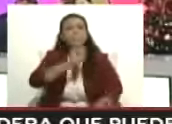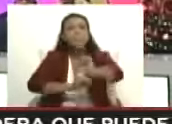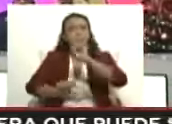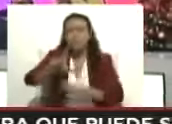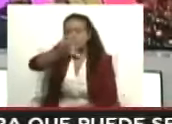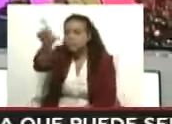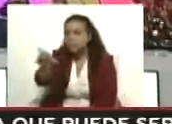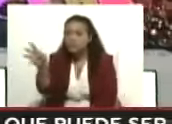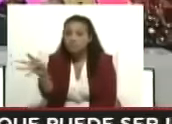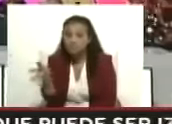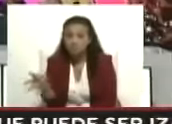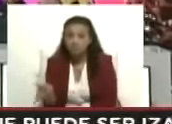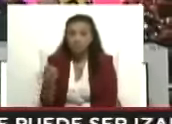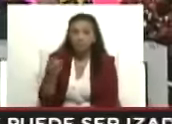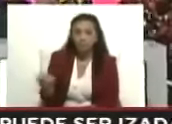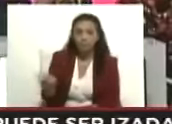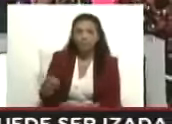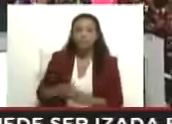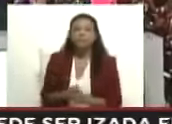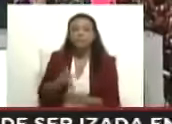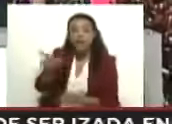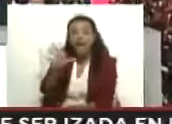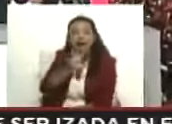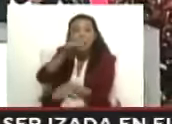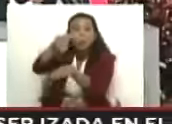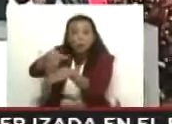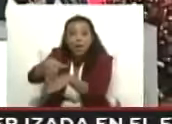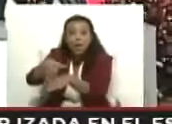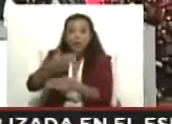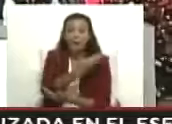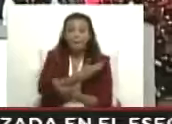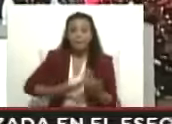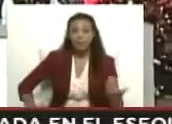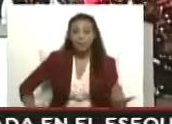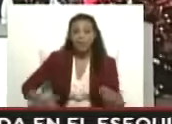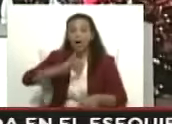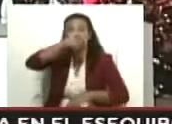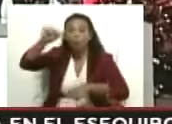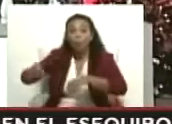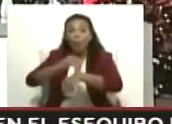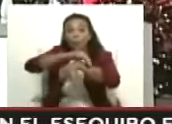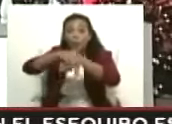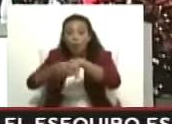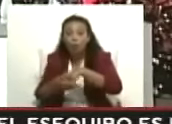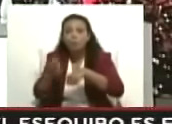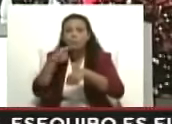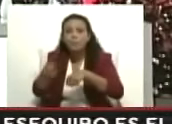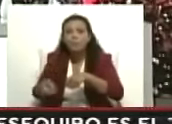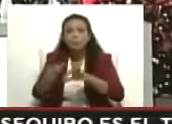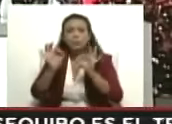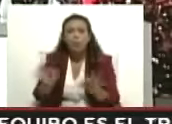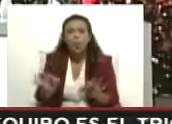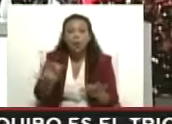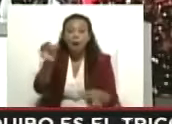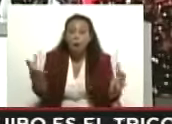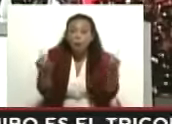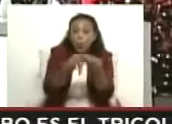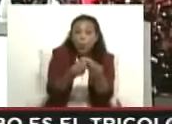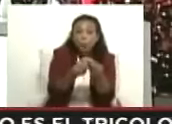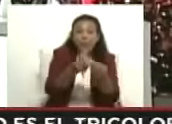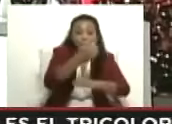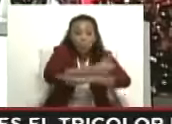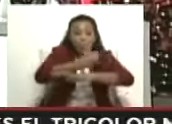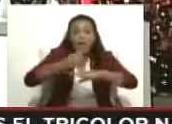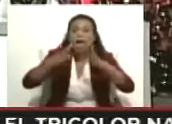de la Guayana Esequiba, acudiendo su presidente, diputado Jorge Rodríguez, y la Junta Directiva